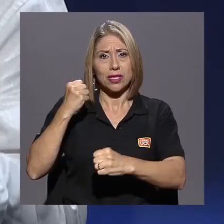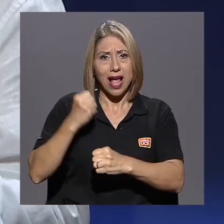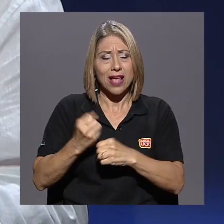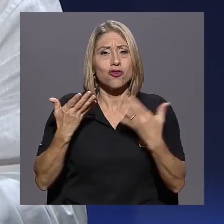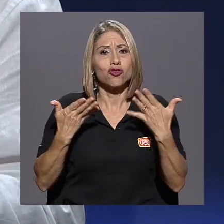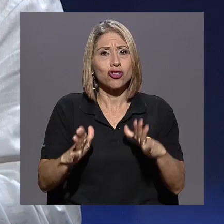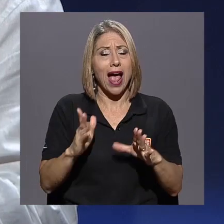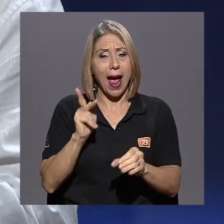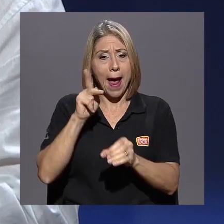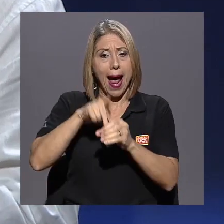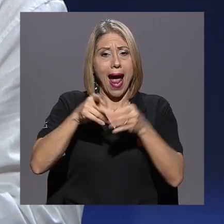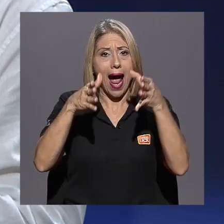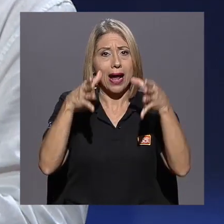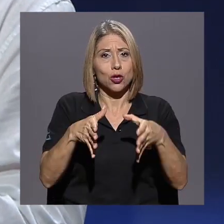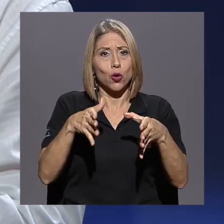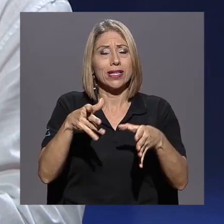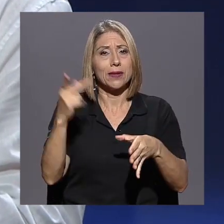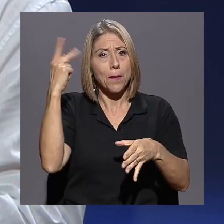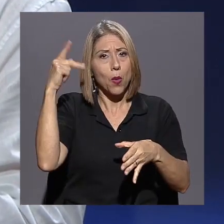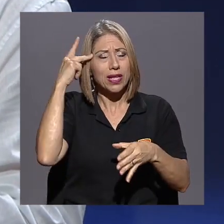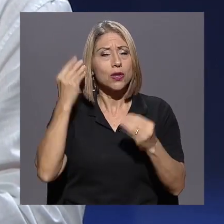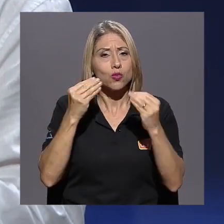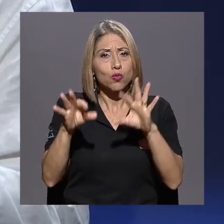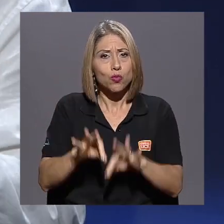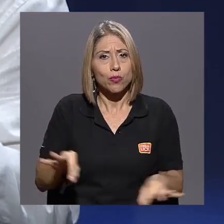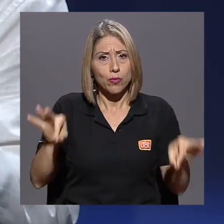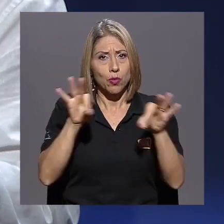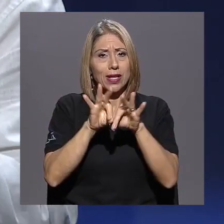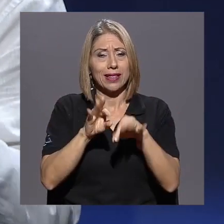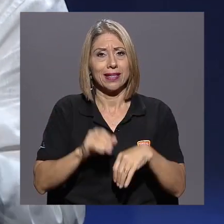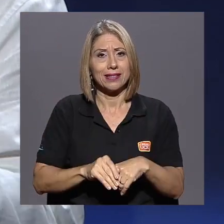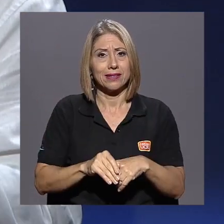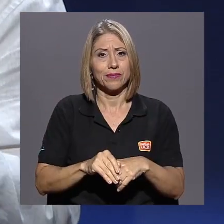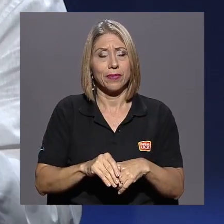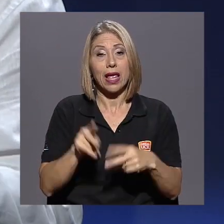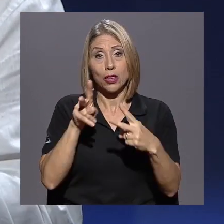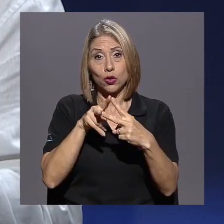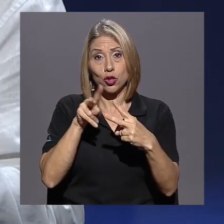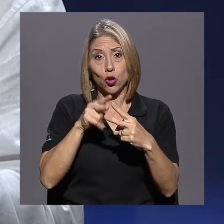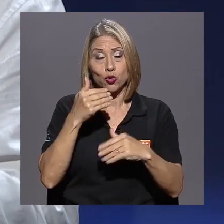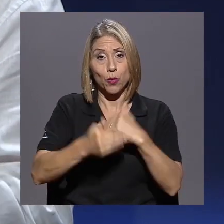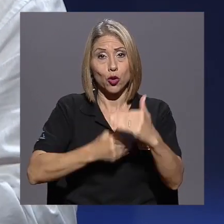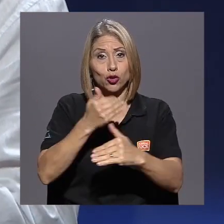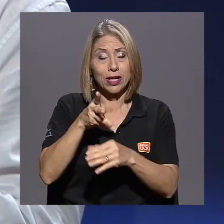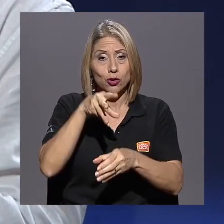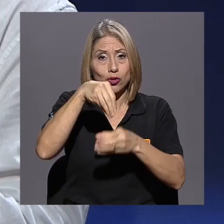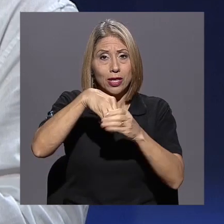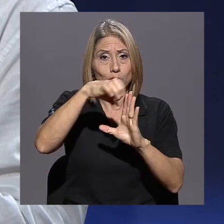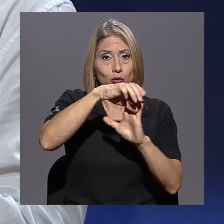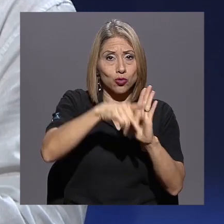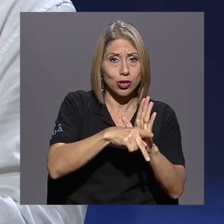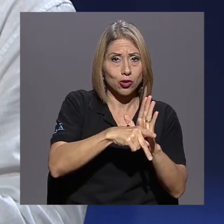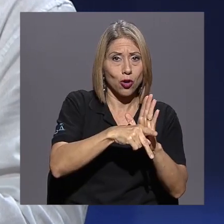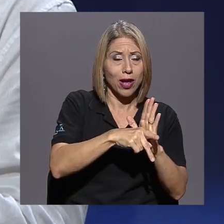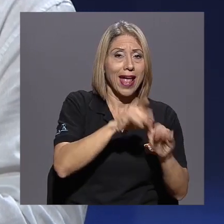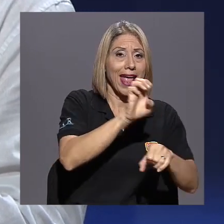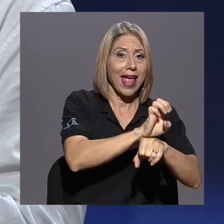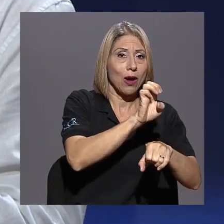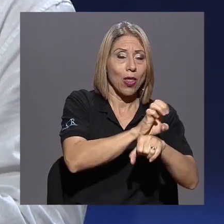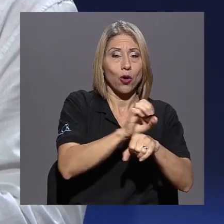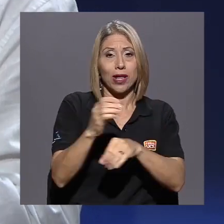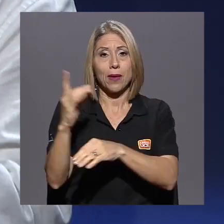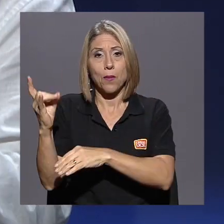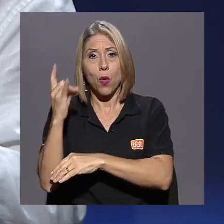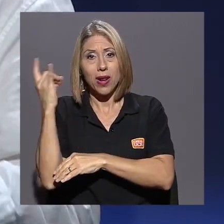actores políticos muy importantes entonces los dos procesos constitucionales de ecuador y bolivia tienen que ser